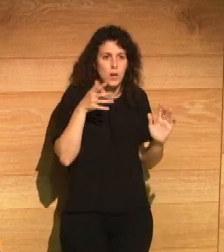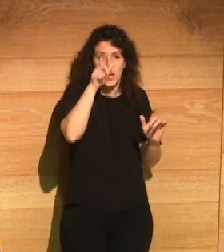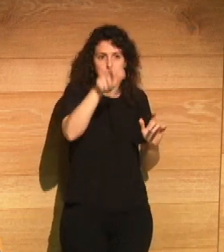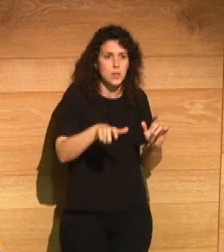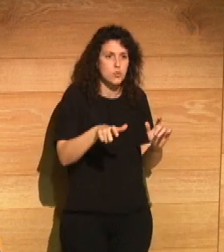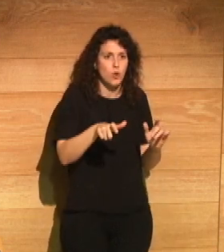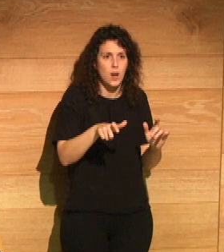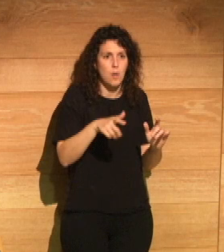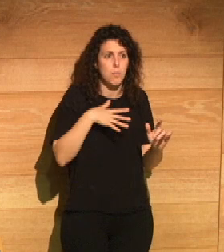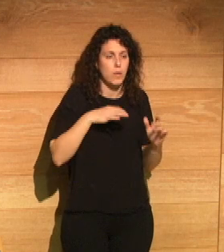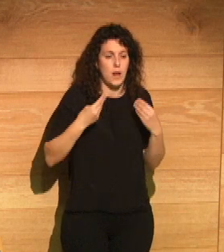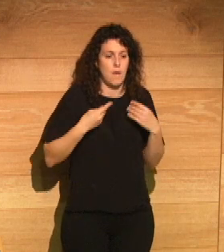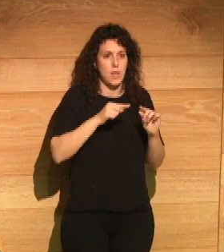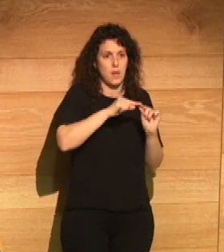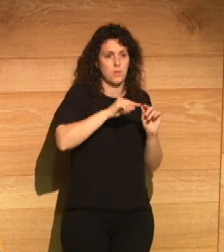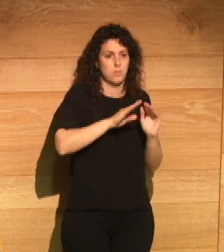luego caer también